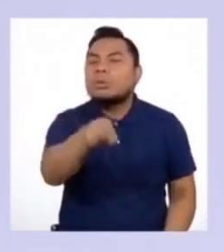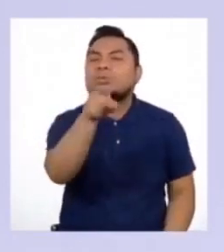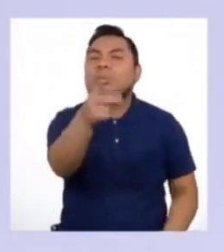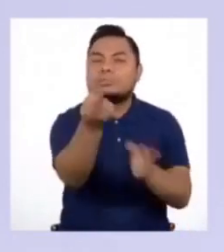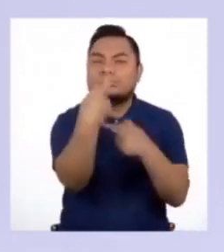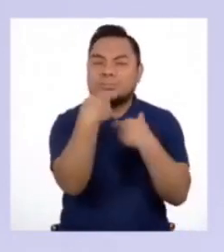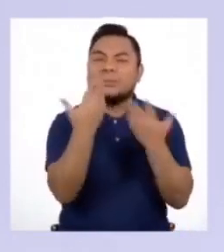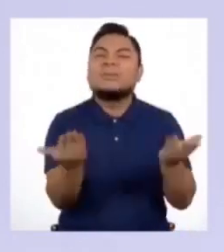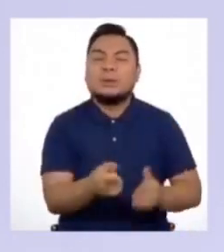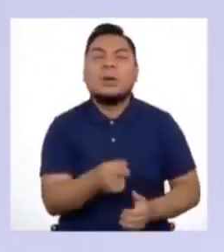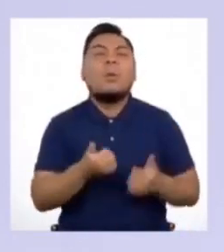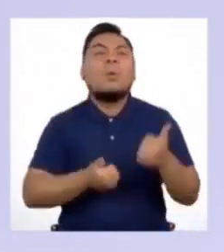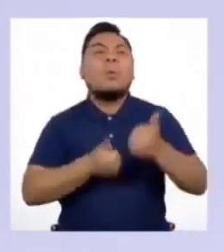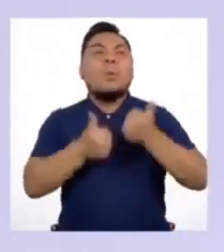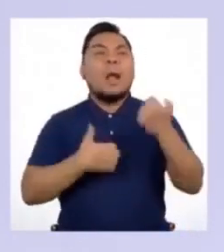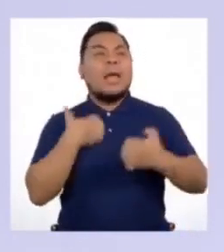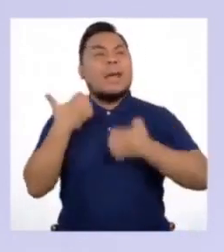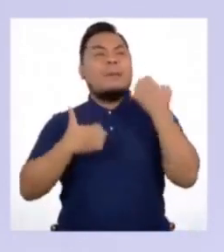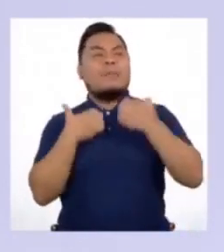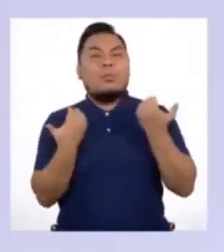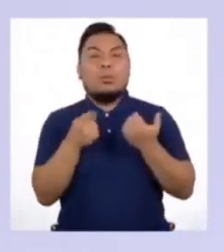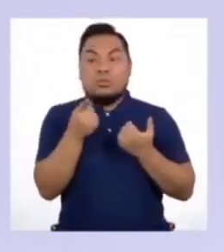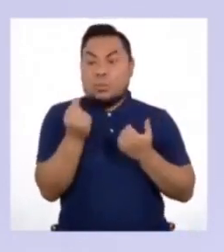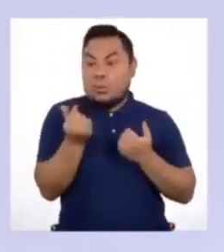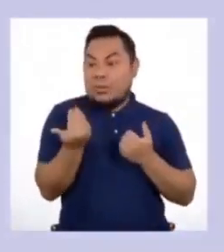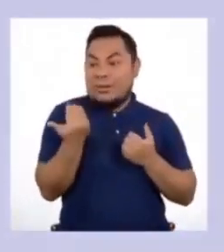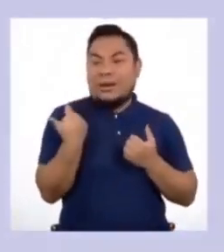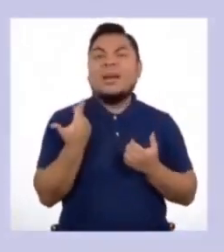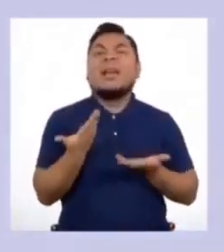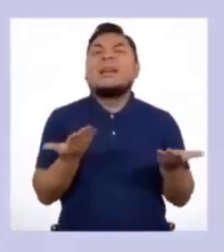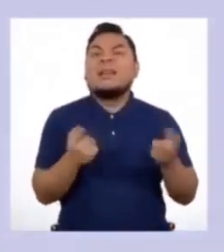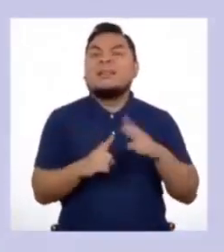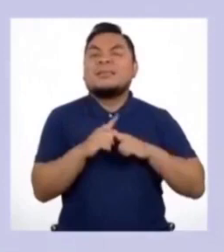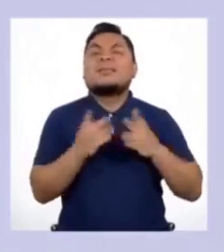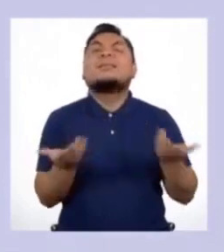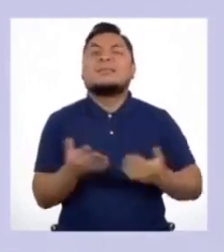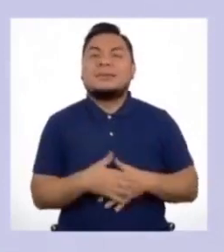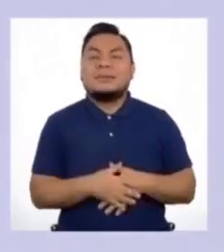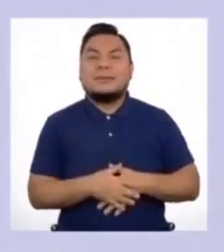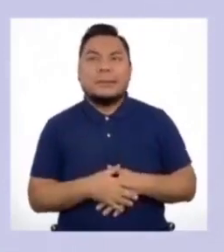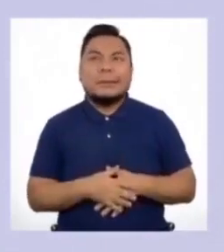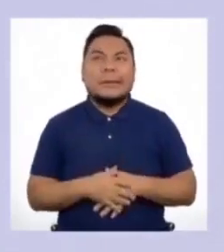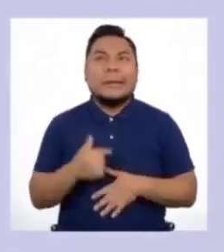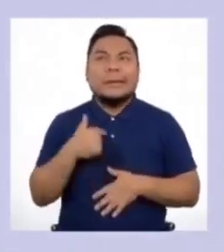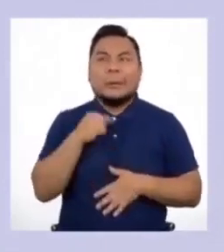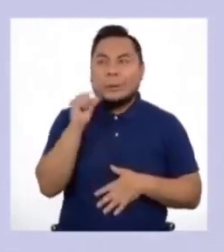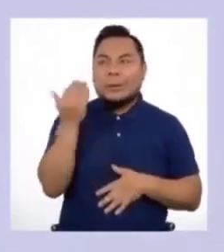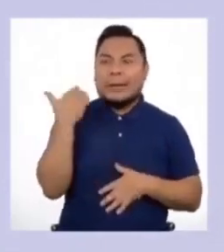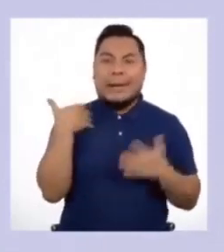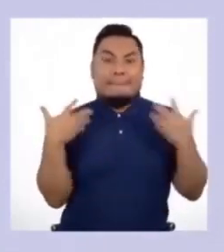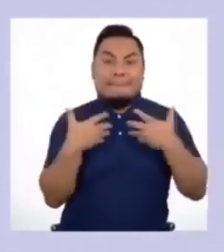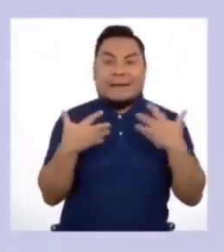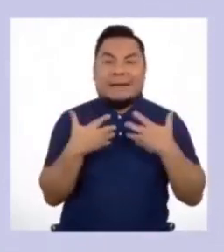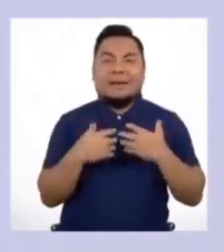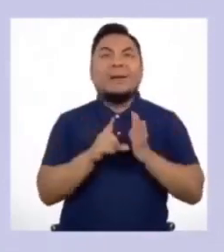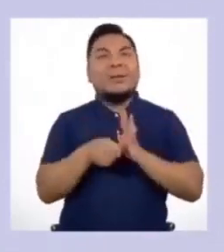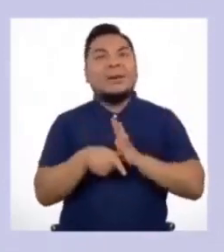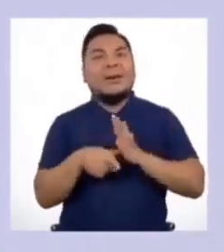preguntas. ¿Cuál es la emoción más reciente que más recuerdas? Quizás miedo,